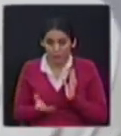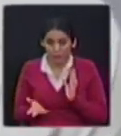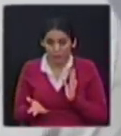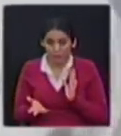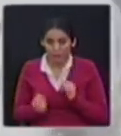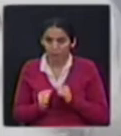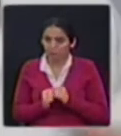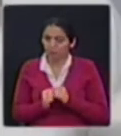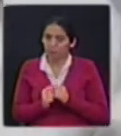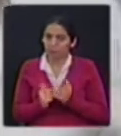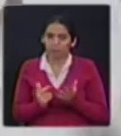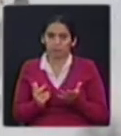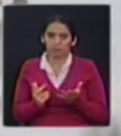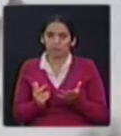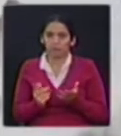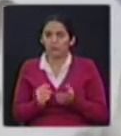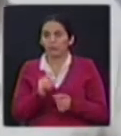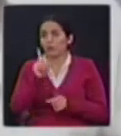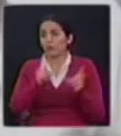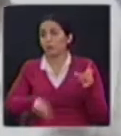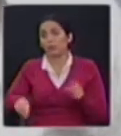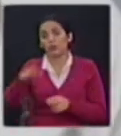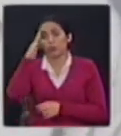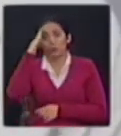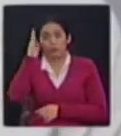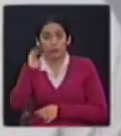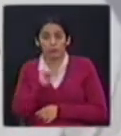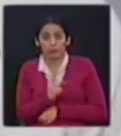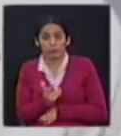partido de gobierno? Son las cosas que la gente no analiza.